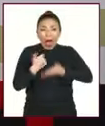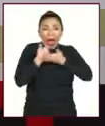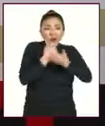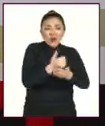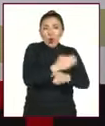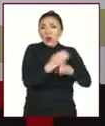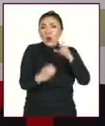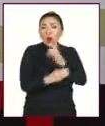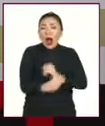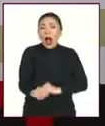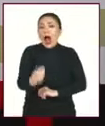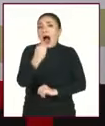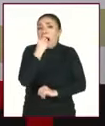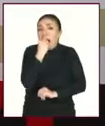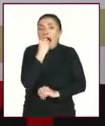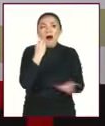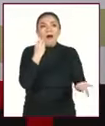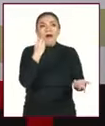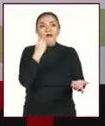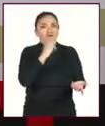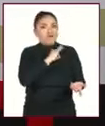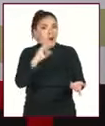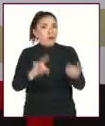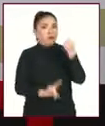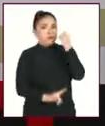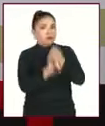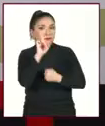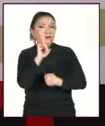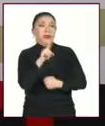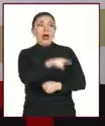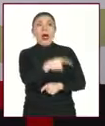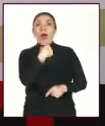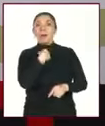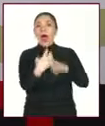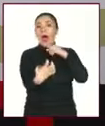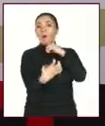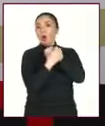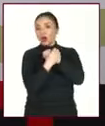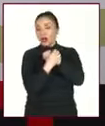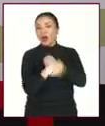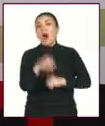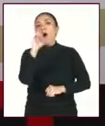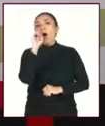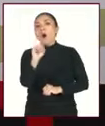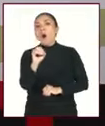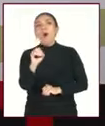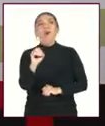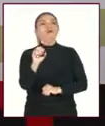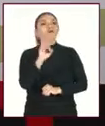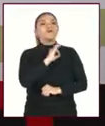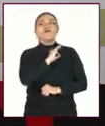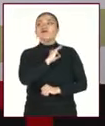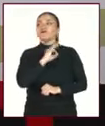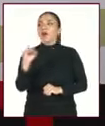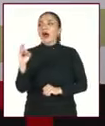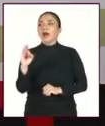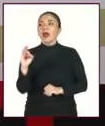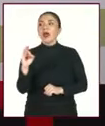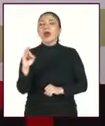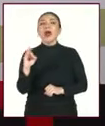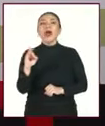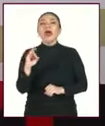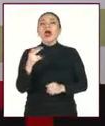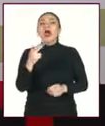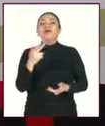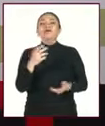a la boca, podemos recibir alguna mordida, incluso podemos luxar la mandíbula de